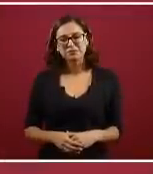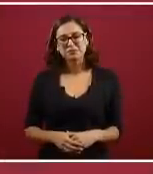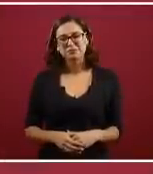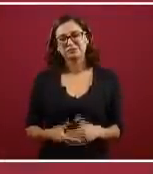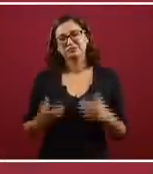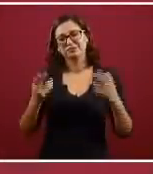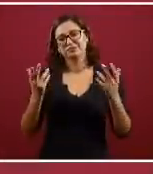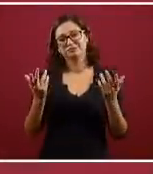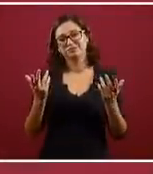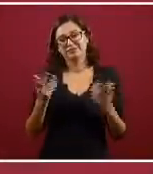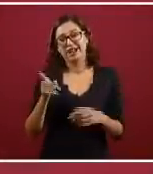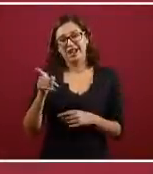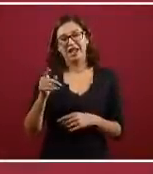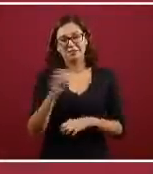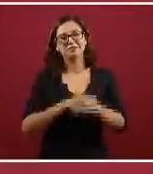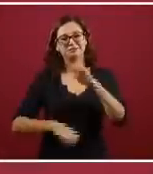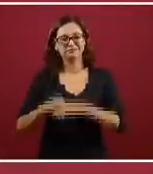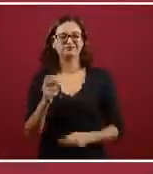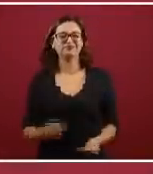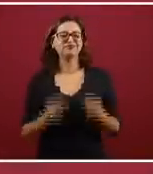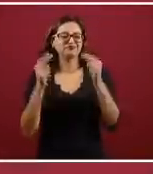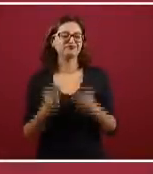buen negocio para la empresa